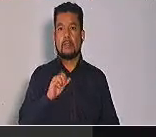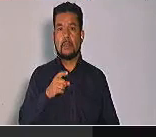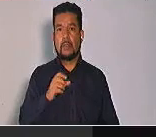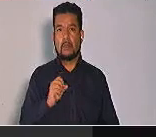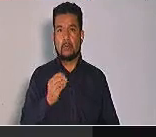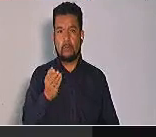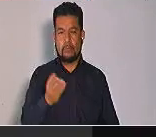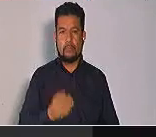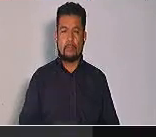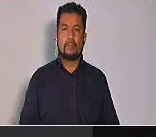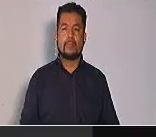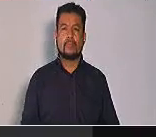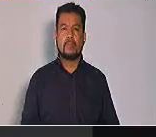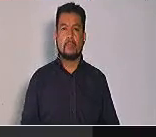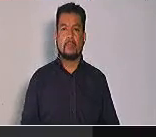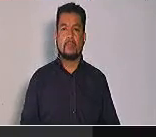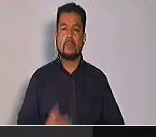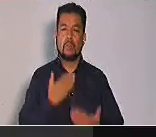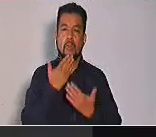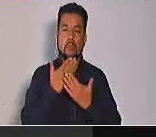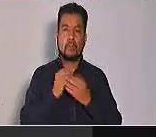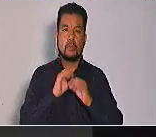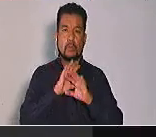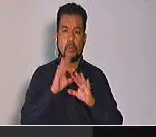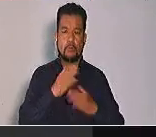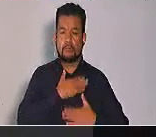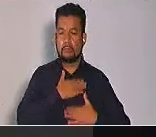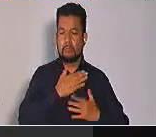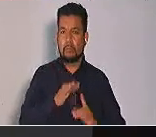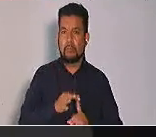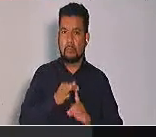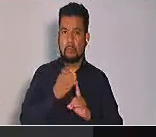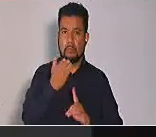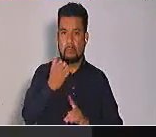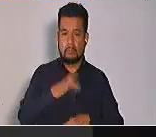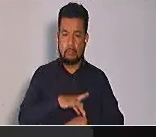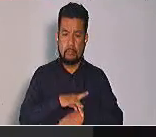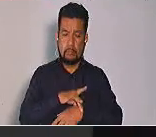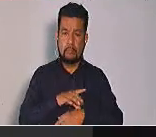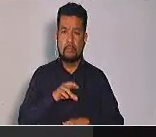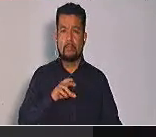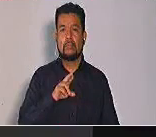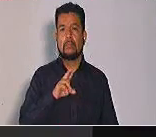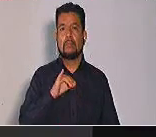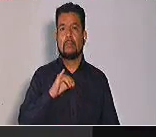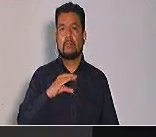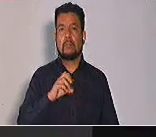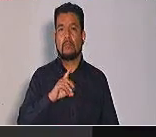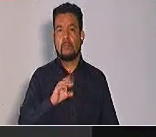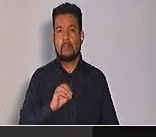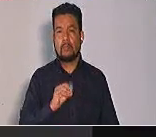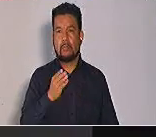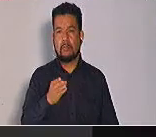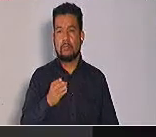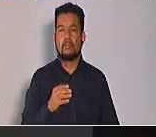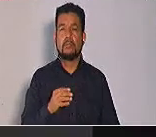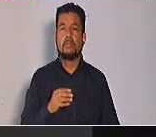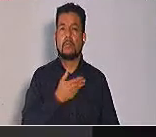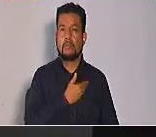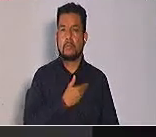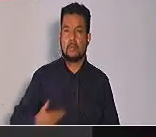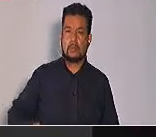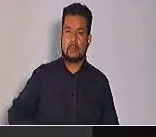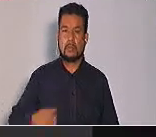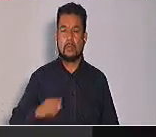William. Muy buenos días, un saludo muy especial para usted, doctor Ricardo Fabián Rodríguez, para nuestro